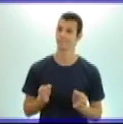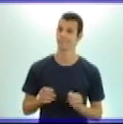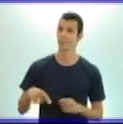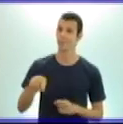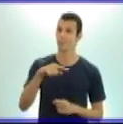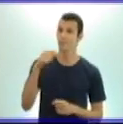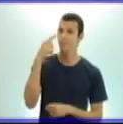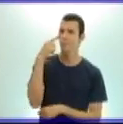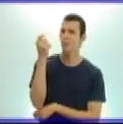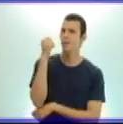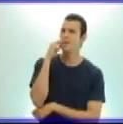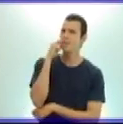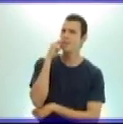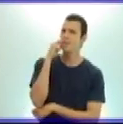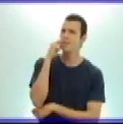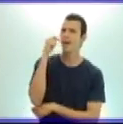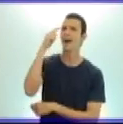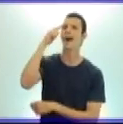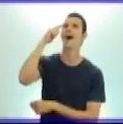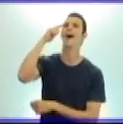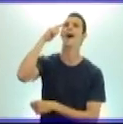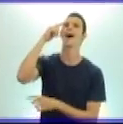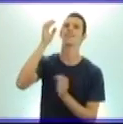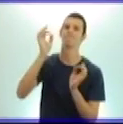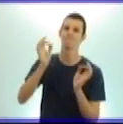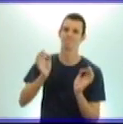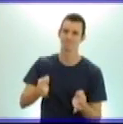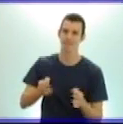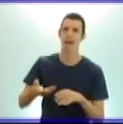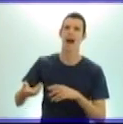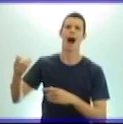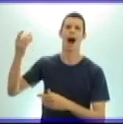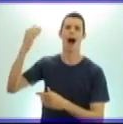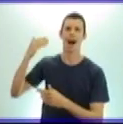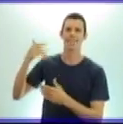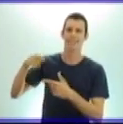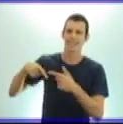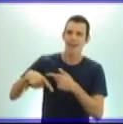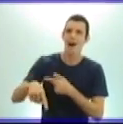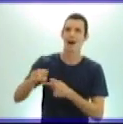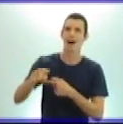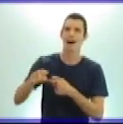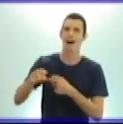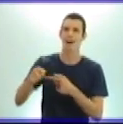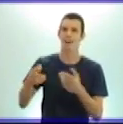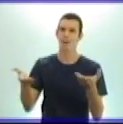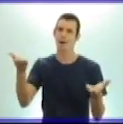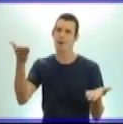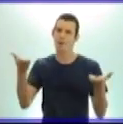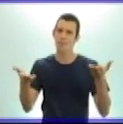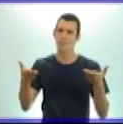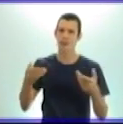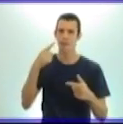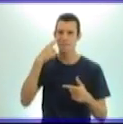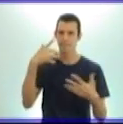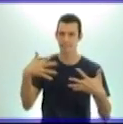lo podrán relacionar con el que te presentamos a continuación. Observen.